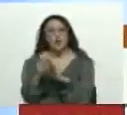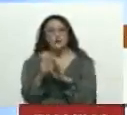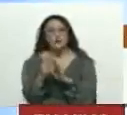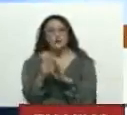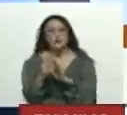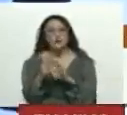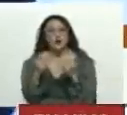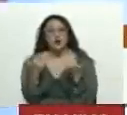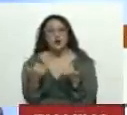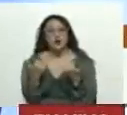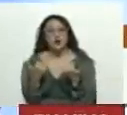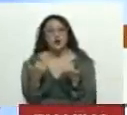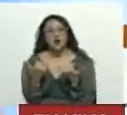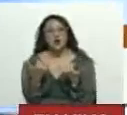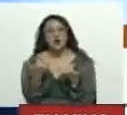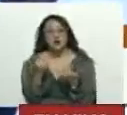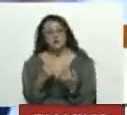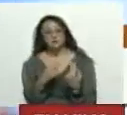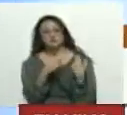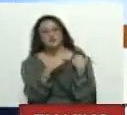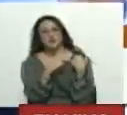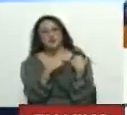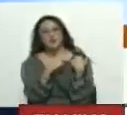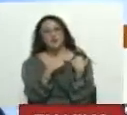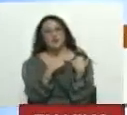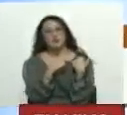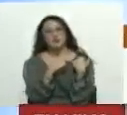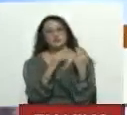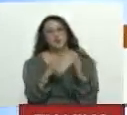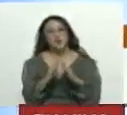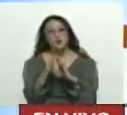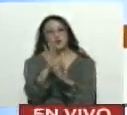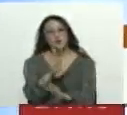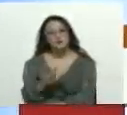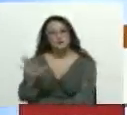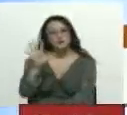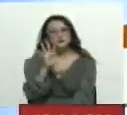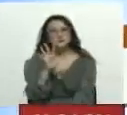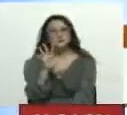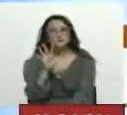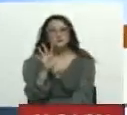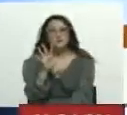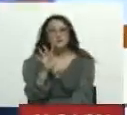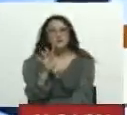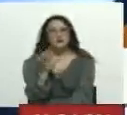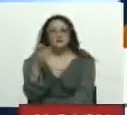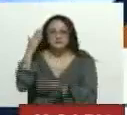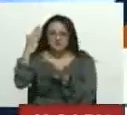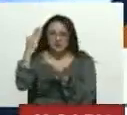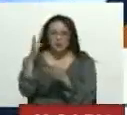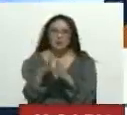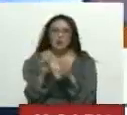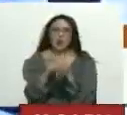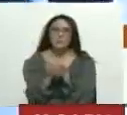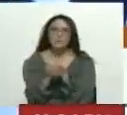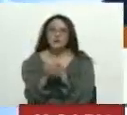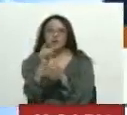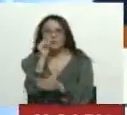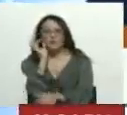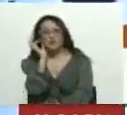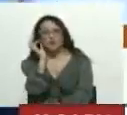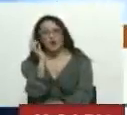ahorita obviamente tenemos la corresponsabilidad de lo que hacemos como unas en el territorio a propósito de saludar a todos nuestros compañeros y